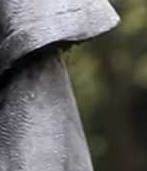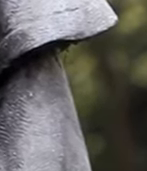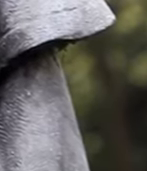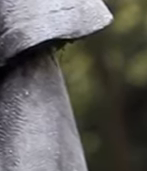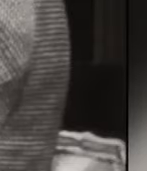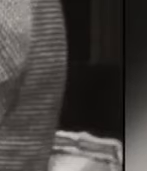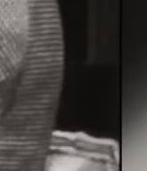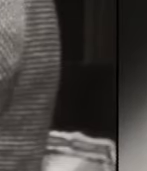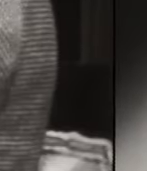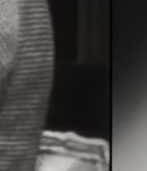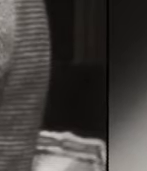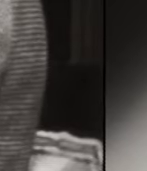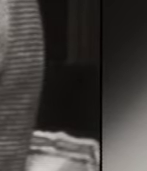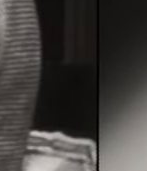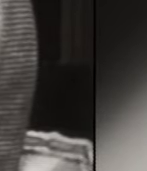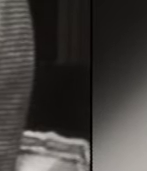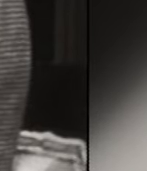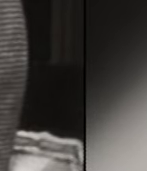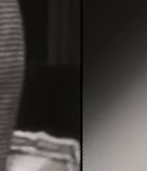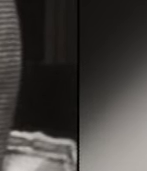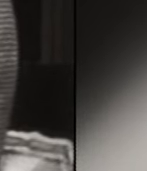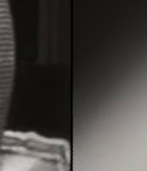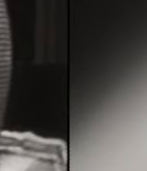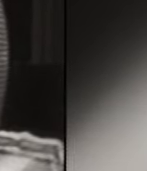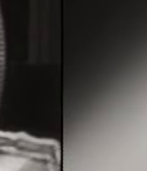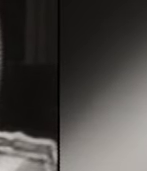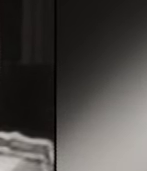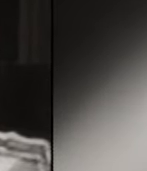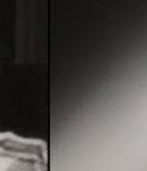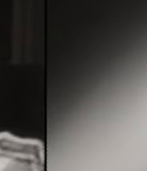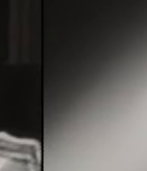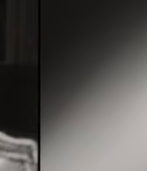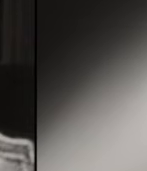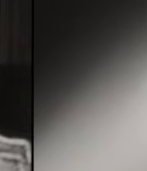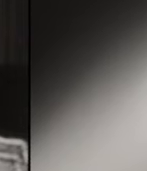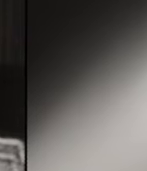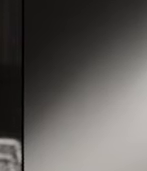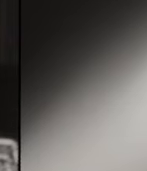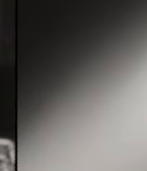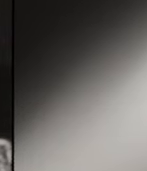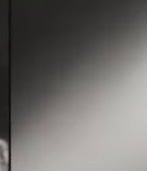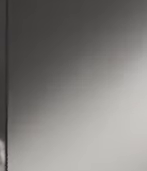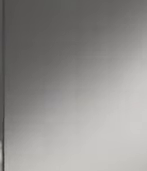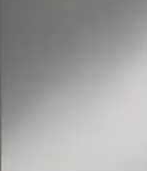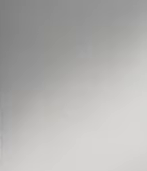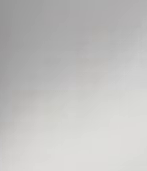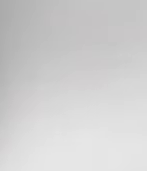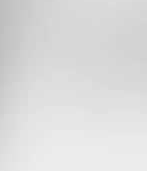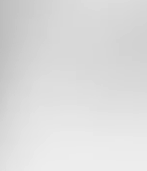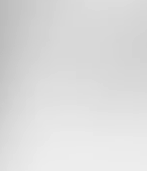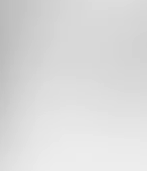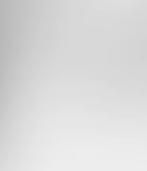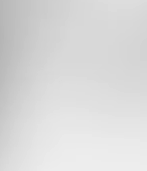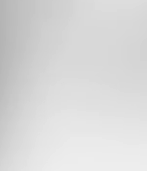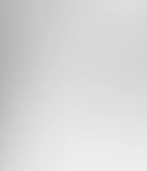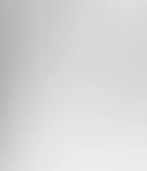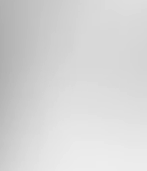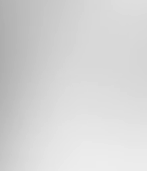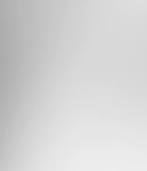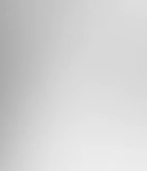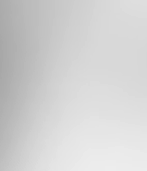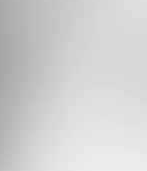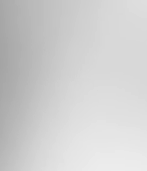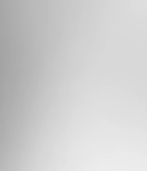y el equilibrio. Murió en la Ciudad de México el 18 de septiembre de 1968. Para Noticias